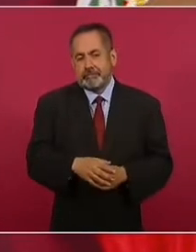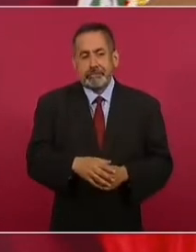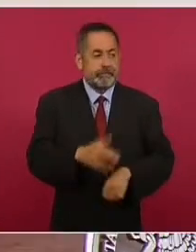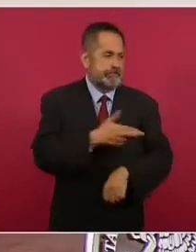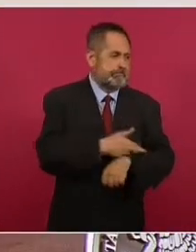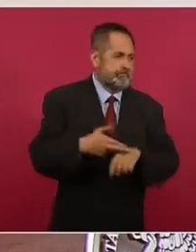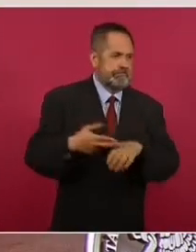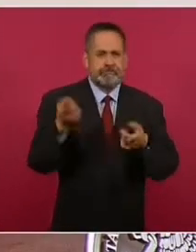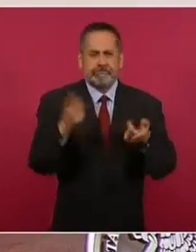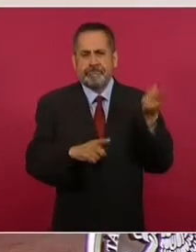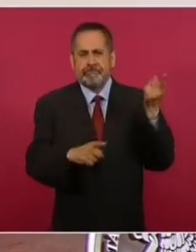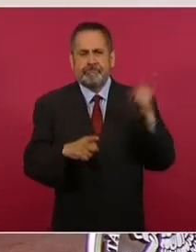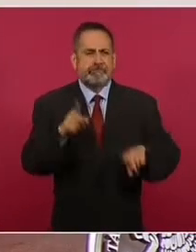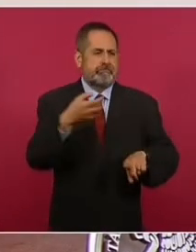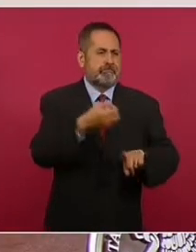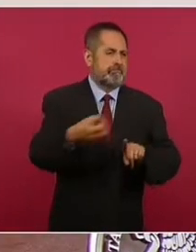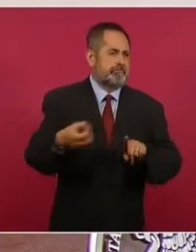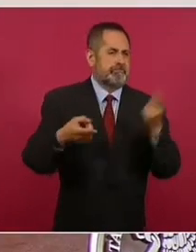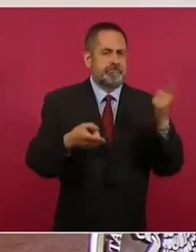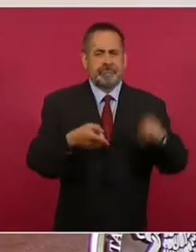arreglando todo.